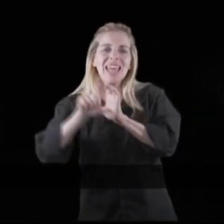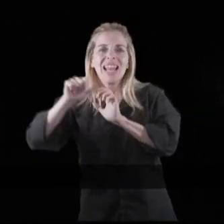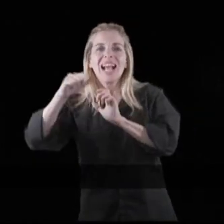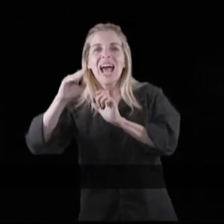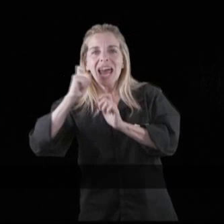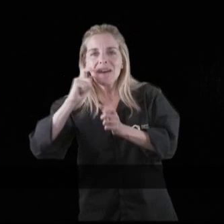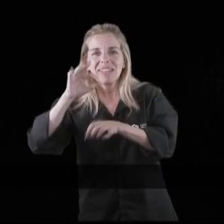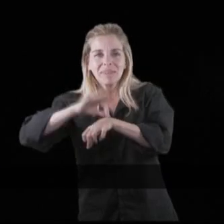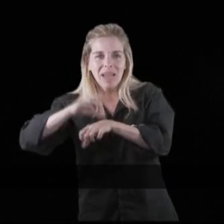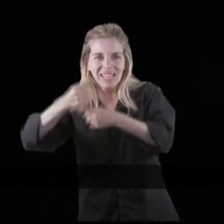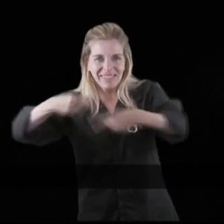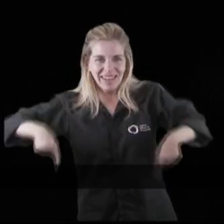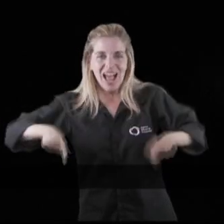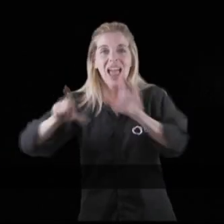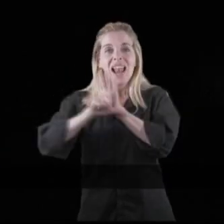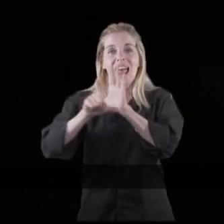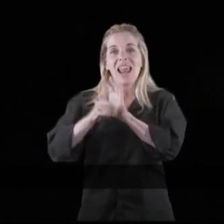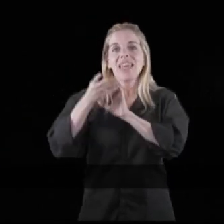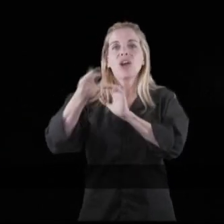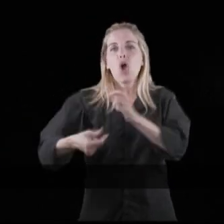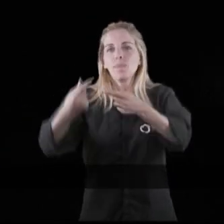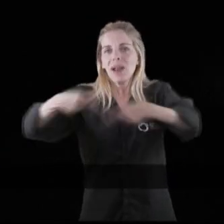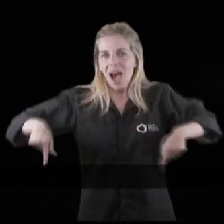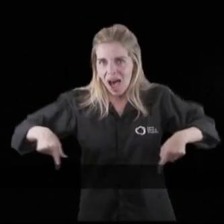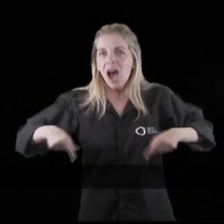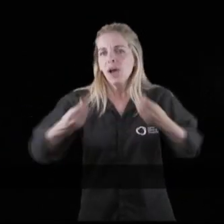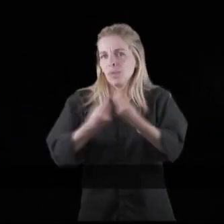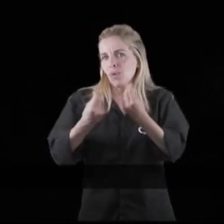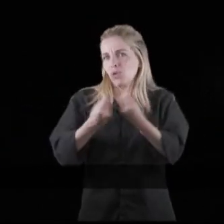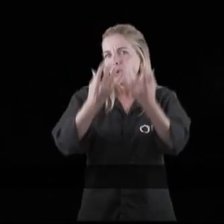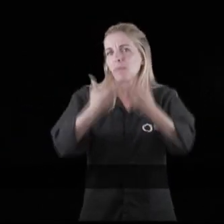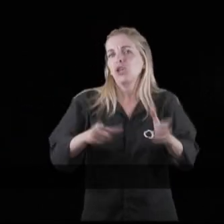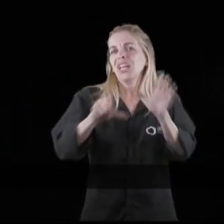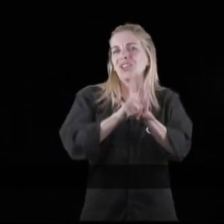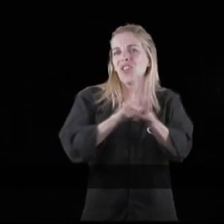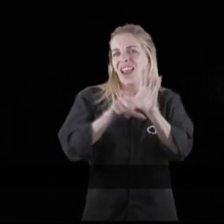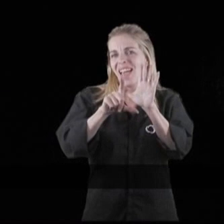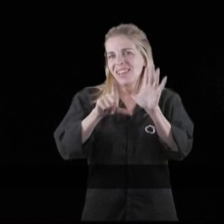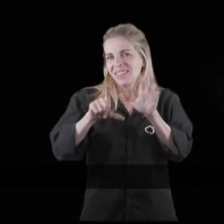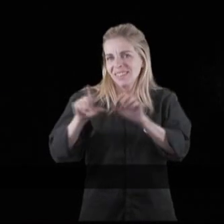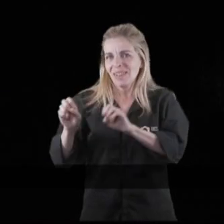cannabis, la ley de compra argentino, que favorece tanto, ayuda tanto a las pymes.